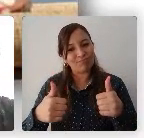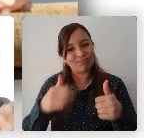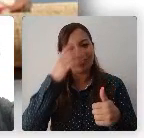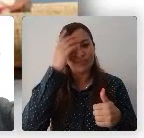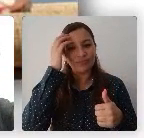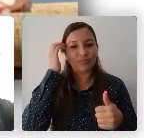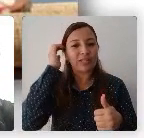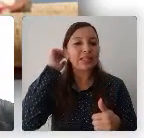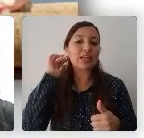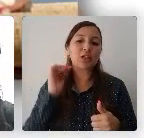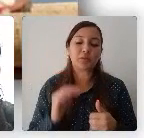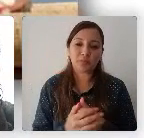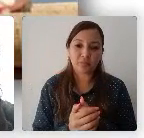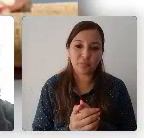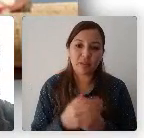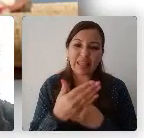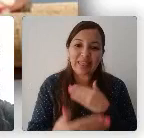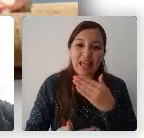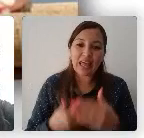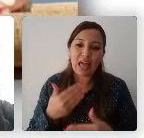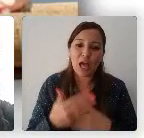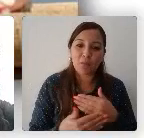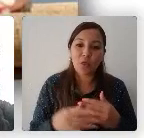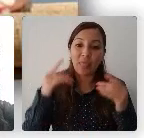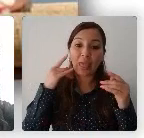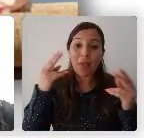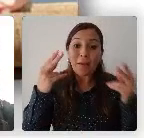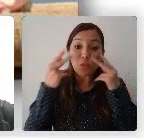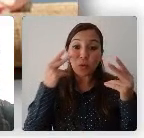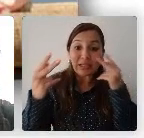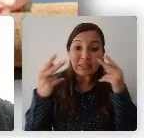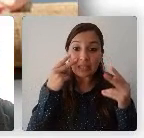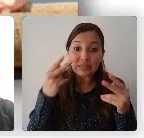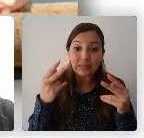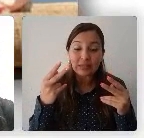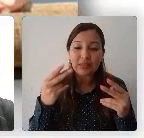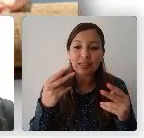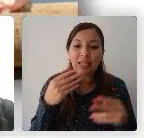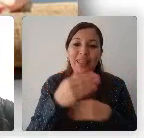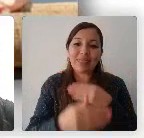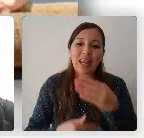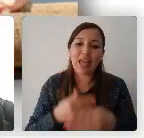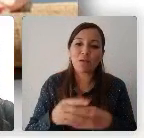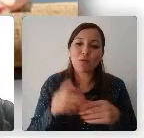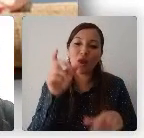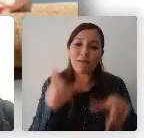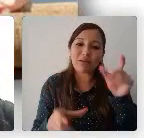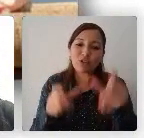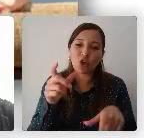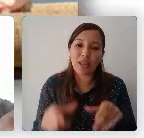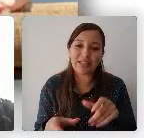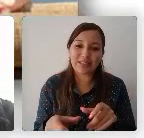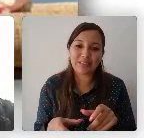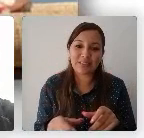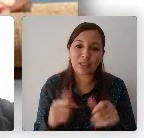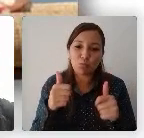viajeros, ¿no? Y anfitriones dentro de una comunidad, que hace justamente la diferencia entre otra oferta que puede desarrollarse